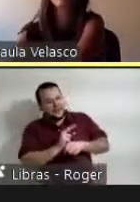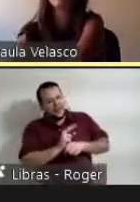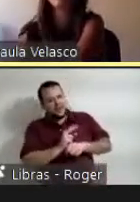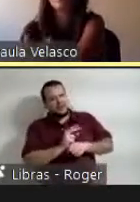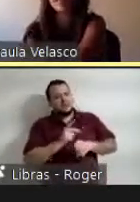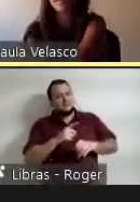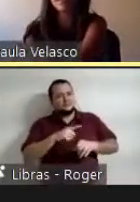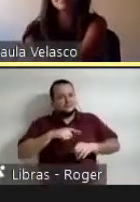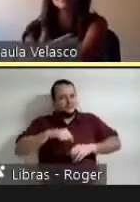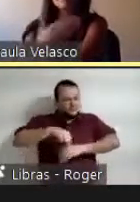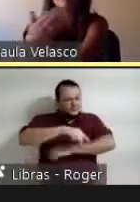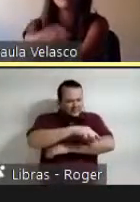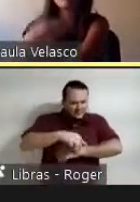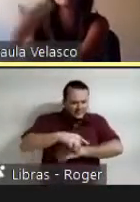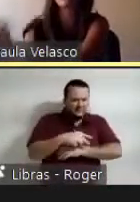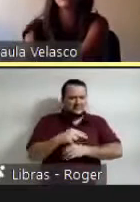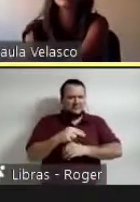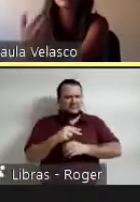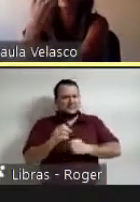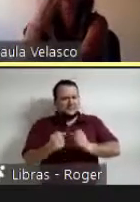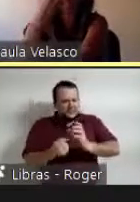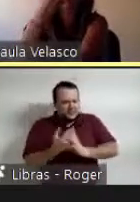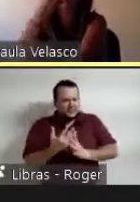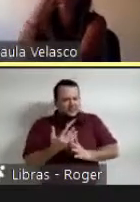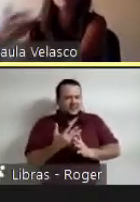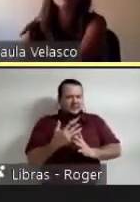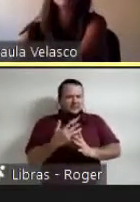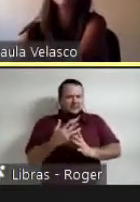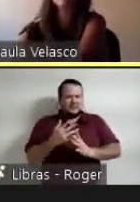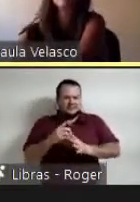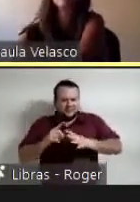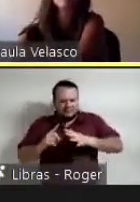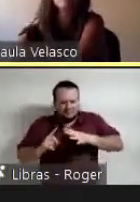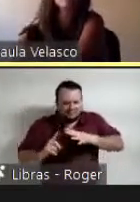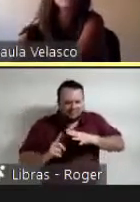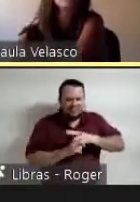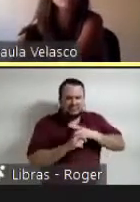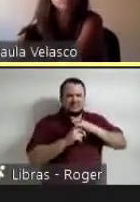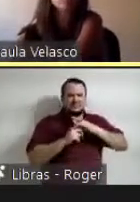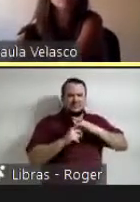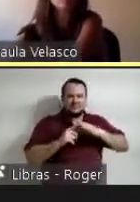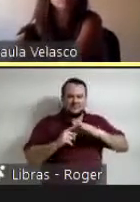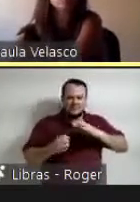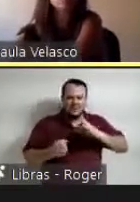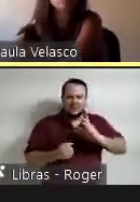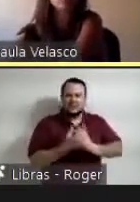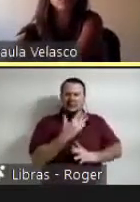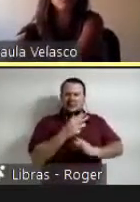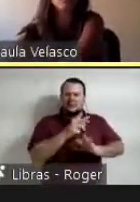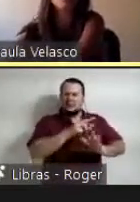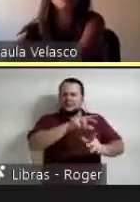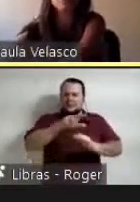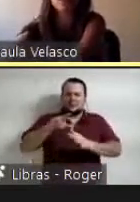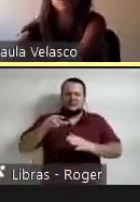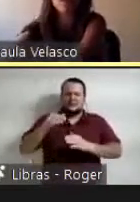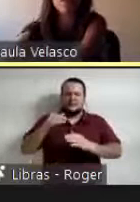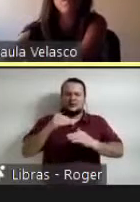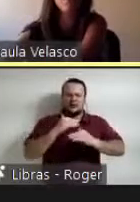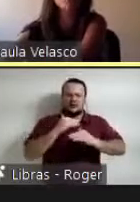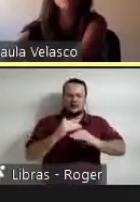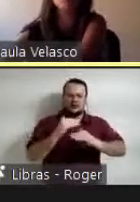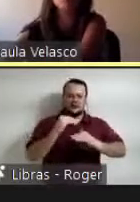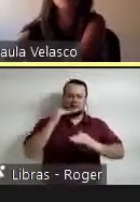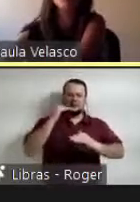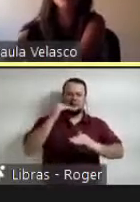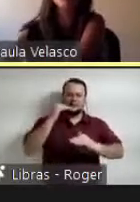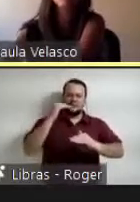es una operación sistemática sino que es más bien caso a caso con diferentes grados o definiciones de intervenciones en algunos recintos se había